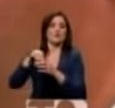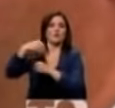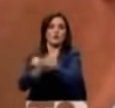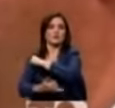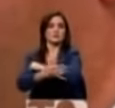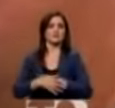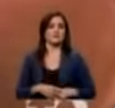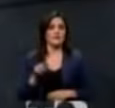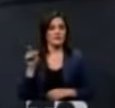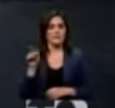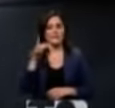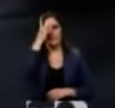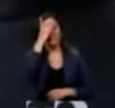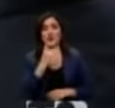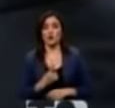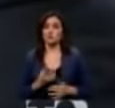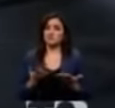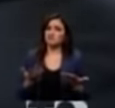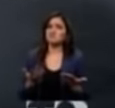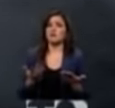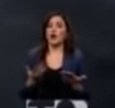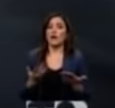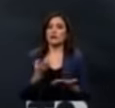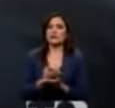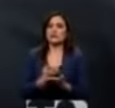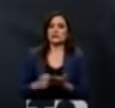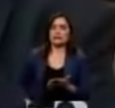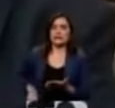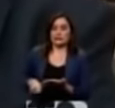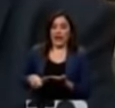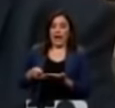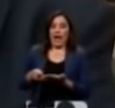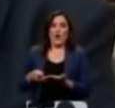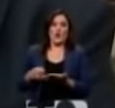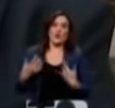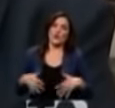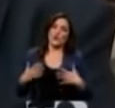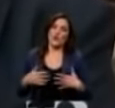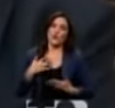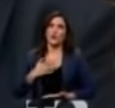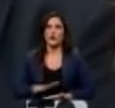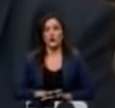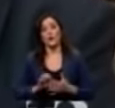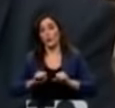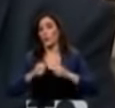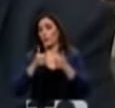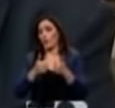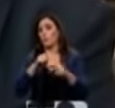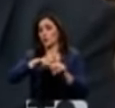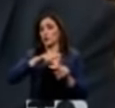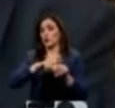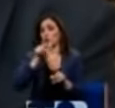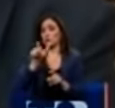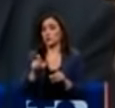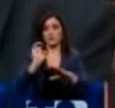valora la oferta como una decisión que hará bien al bolsillo de los ecuatorianos. En la medida de que muchas empresas pueden estar requiriendo